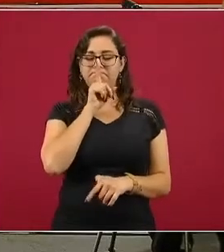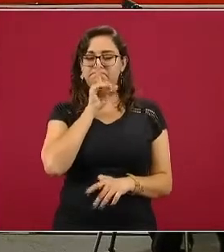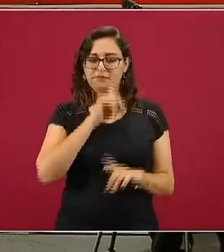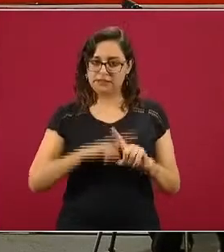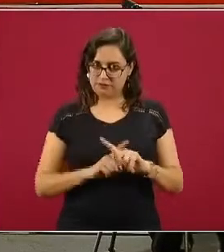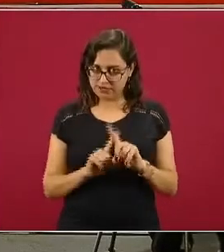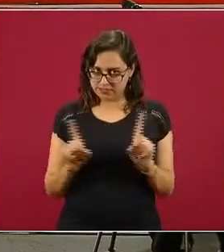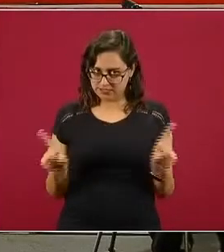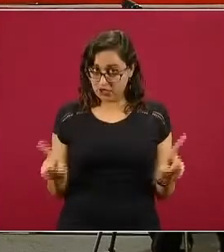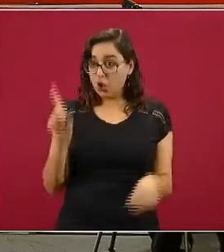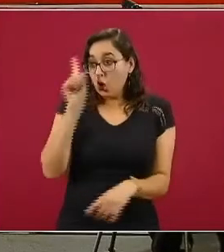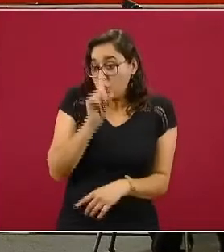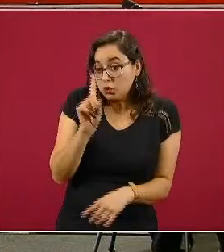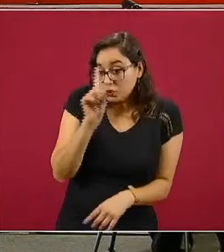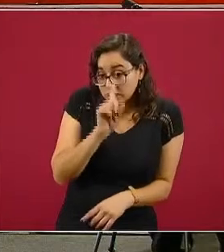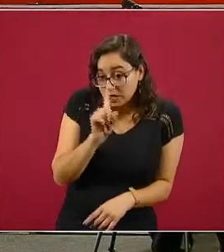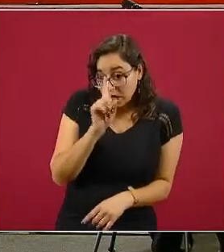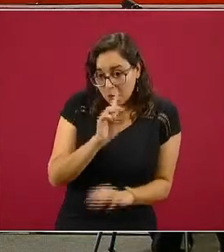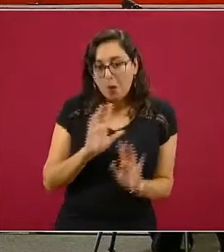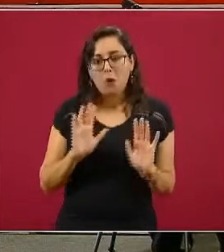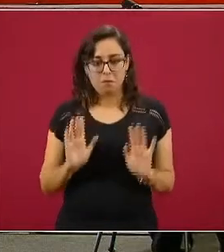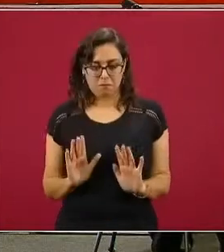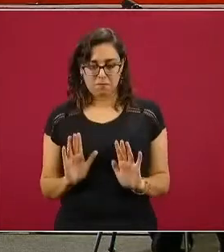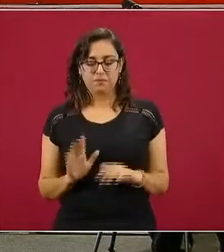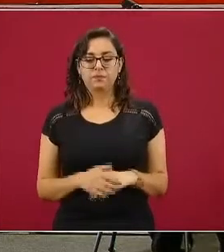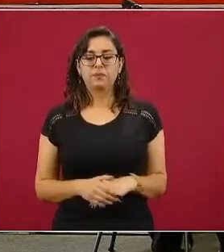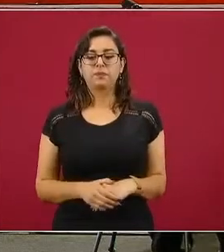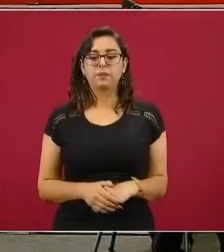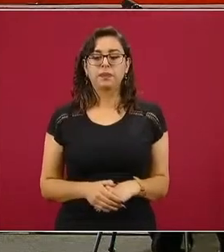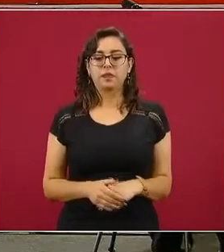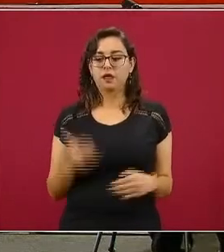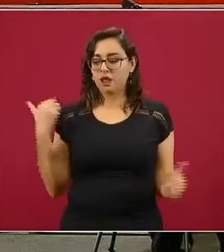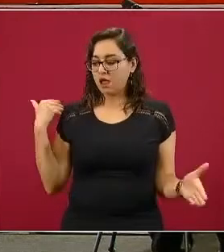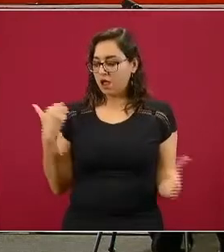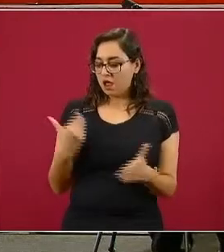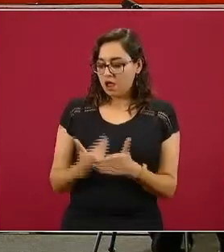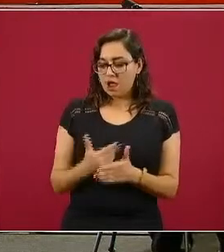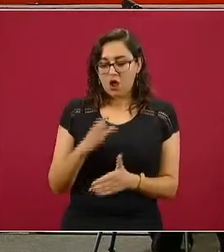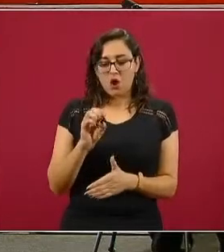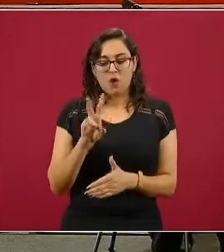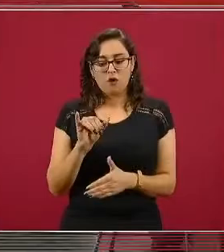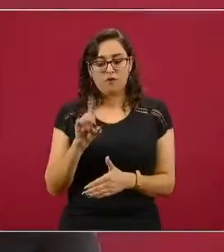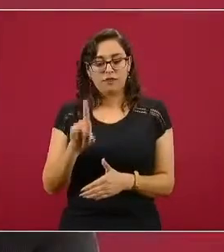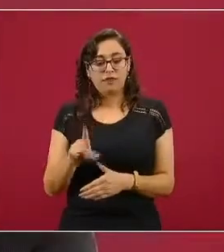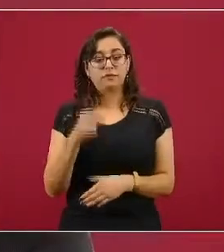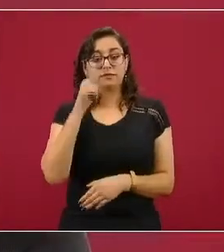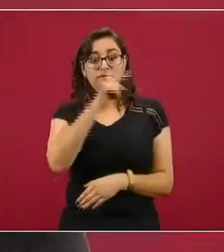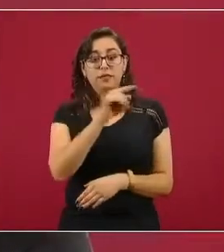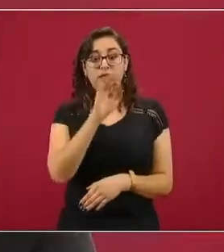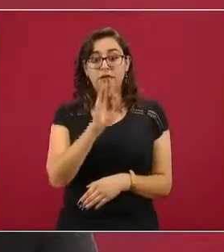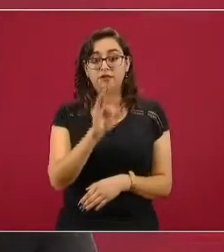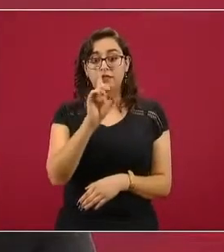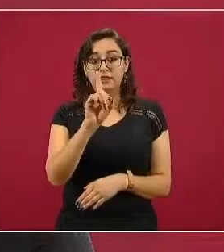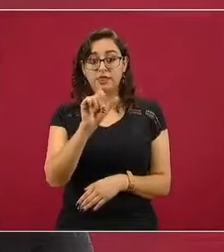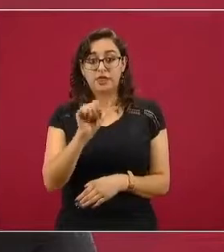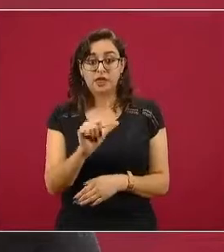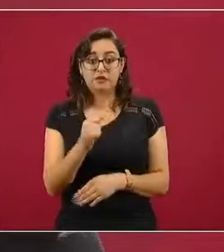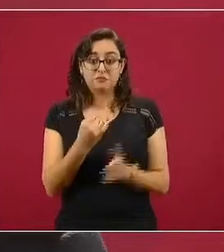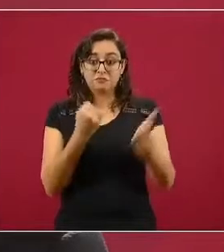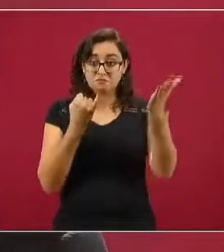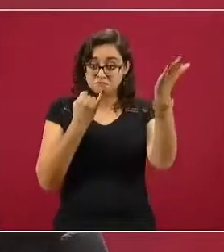país. Durante COVID, la FDA ha tomado una serie de